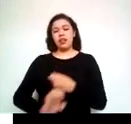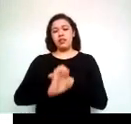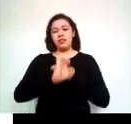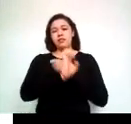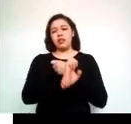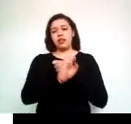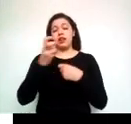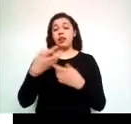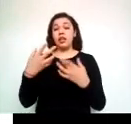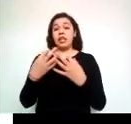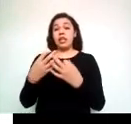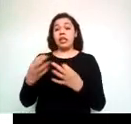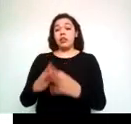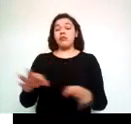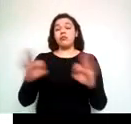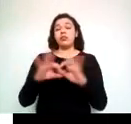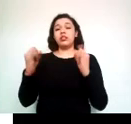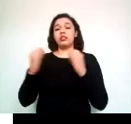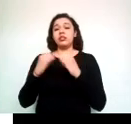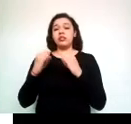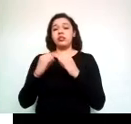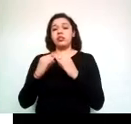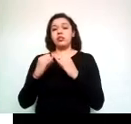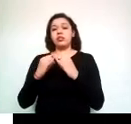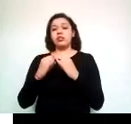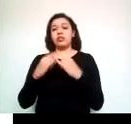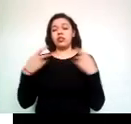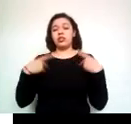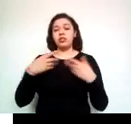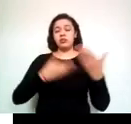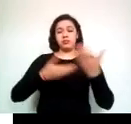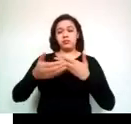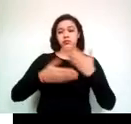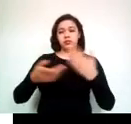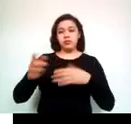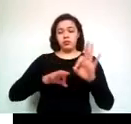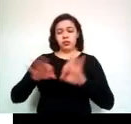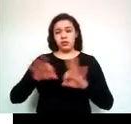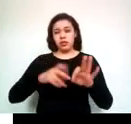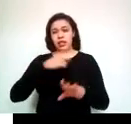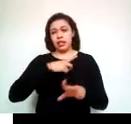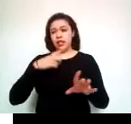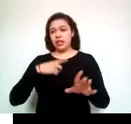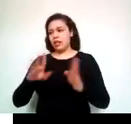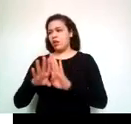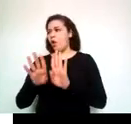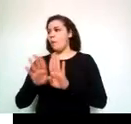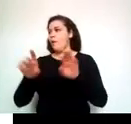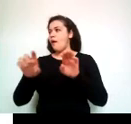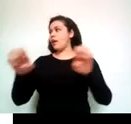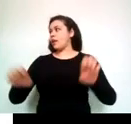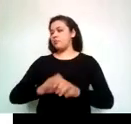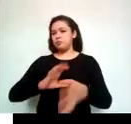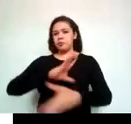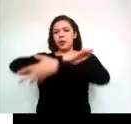decir que las instituciones, tanto las instituciones como los colaboradores o trabajadores, tienen que hacer una mancuerna muy importante para que esto